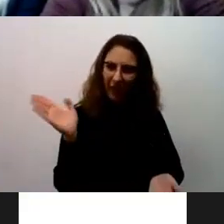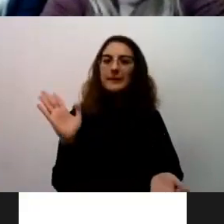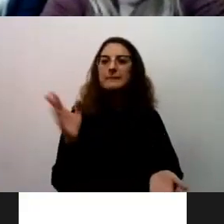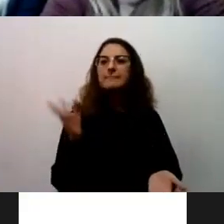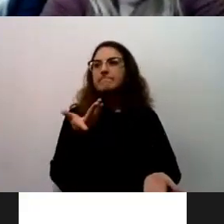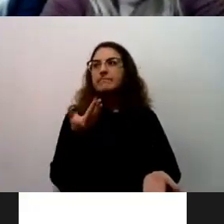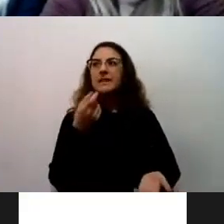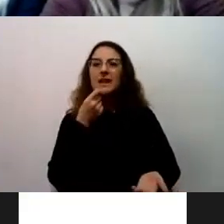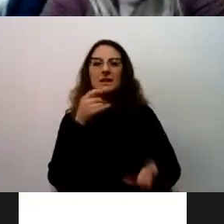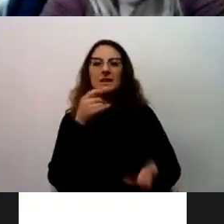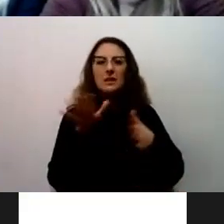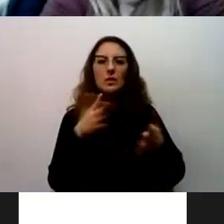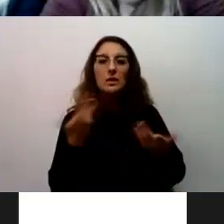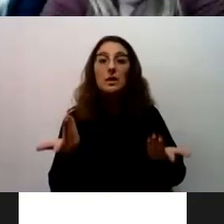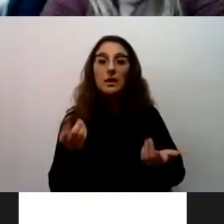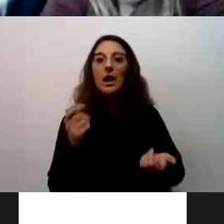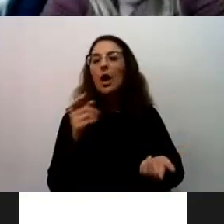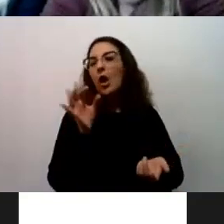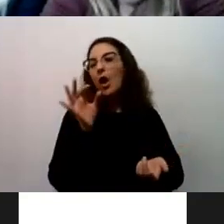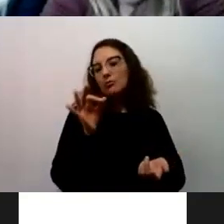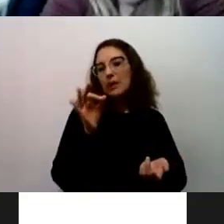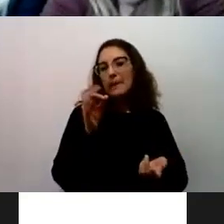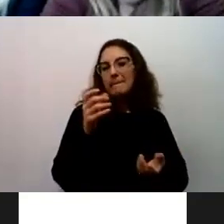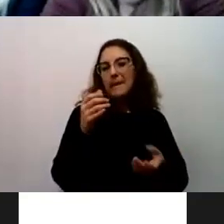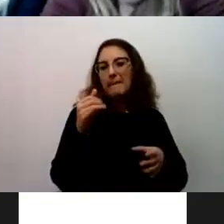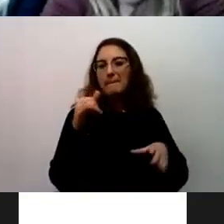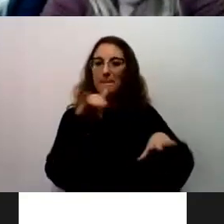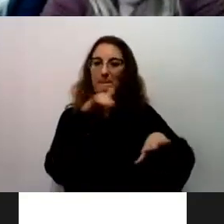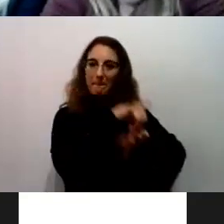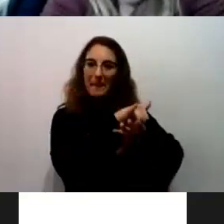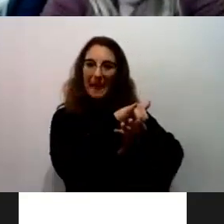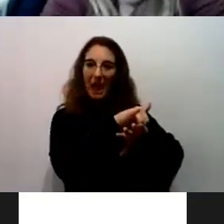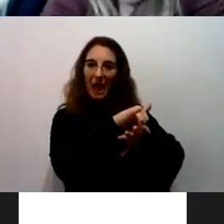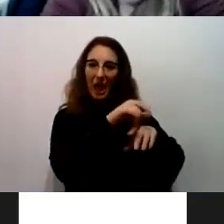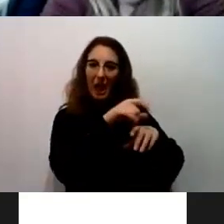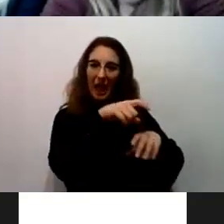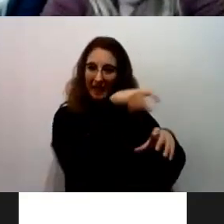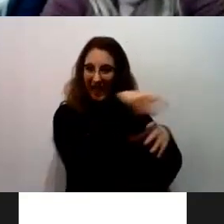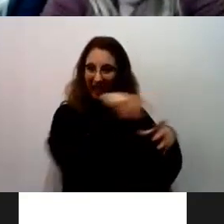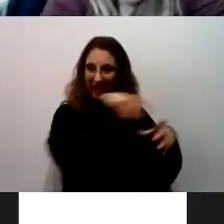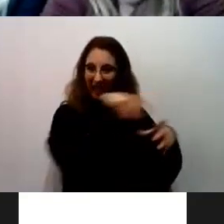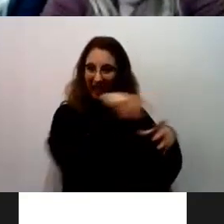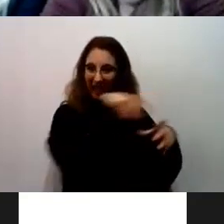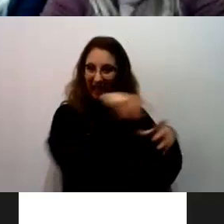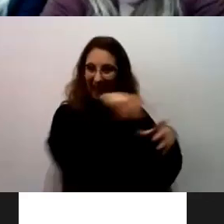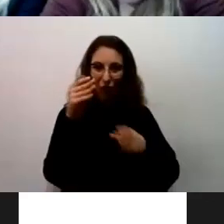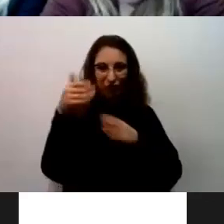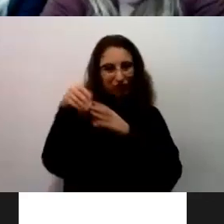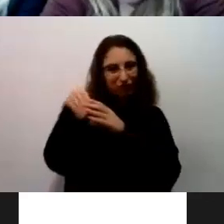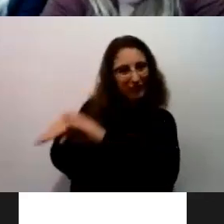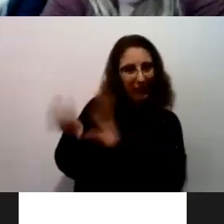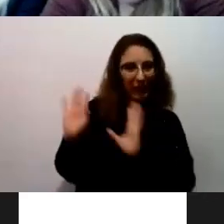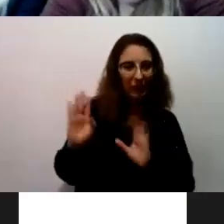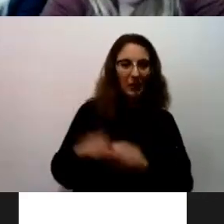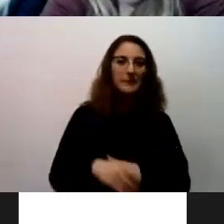¿Y si puede viajar en cabina o se lo conmina a la bodega? ¿Qué ley o reglamento existe al respecto?